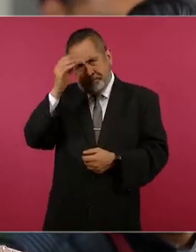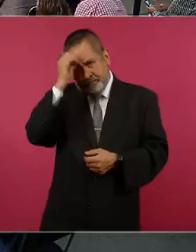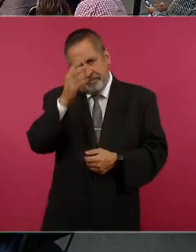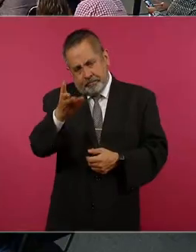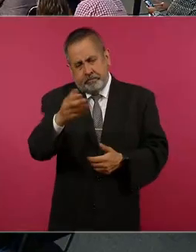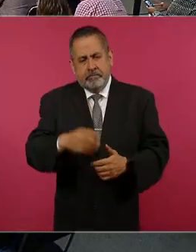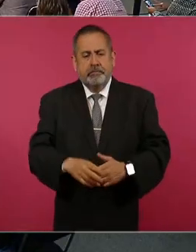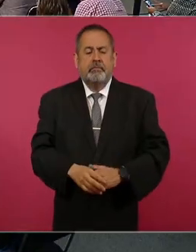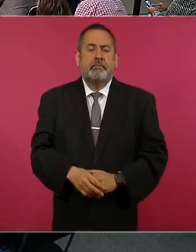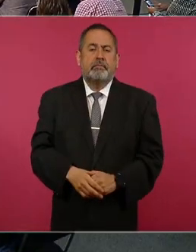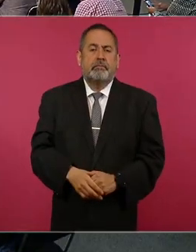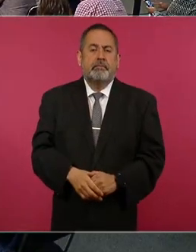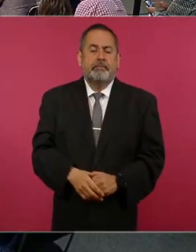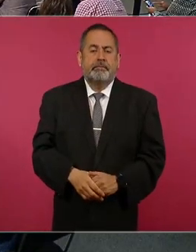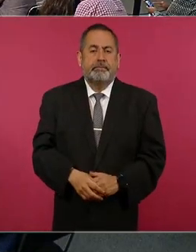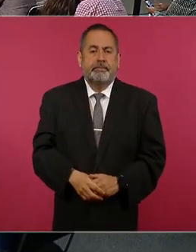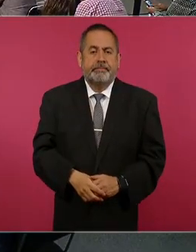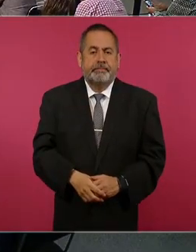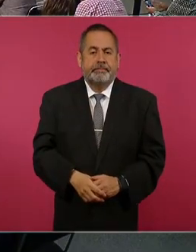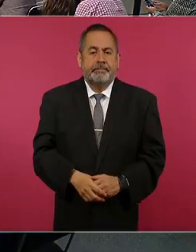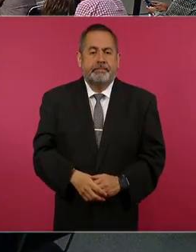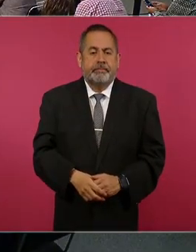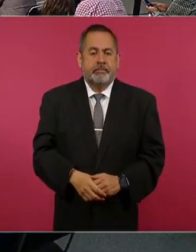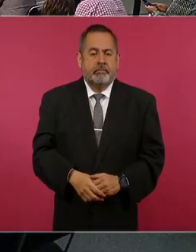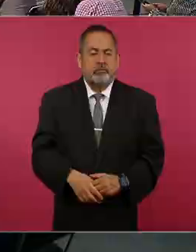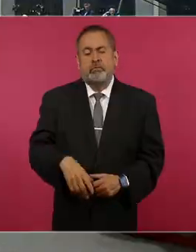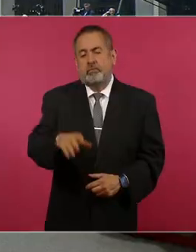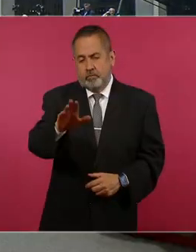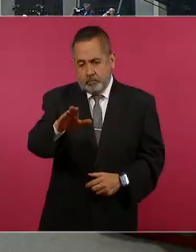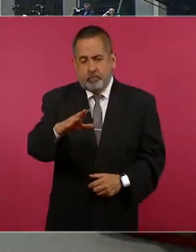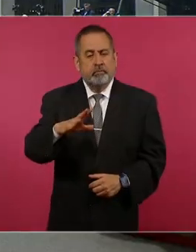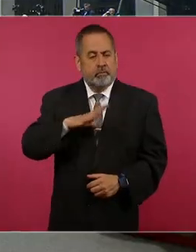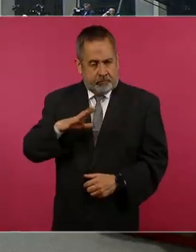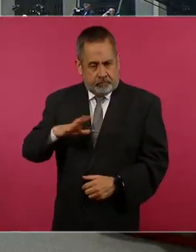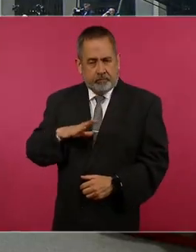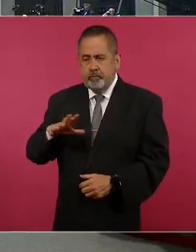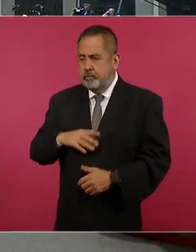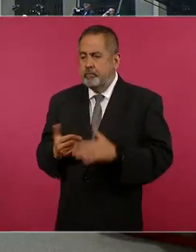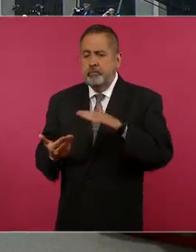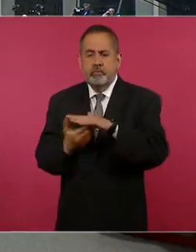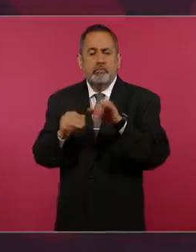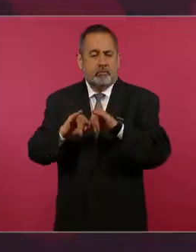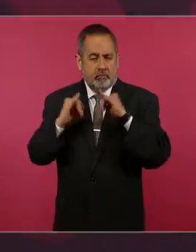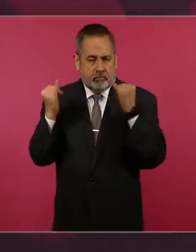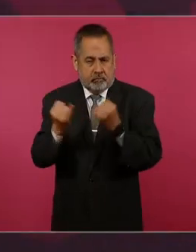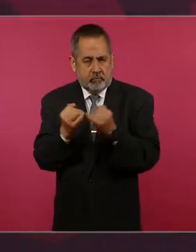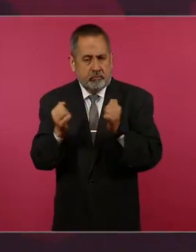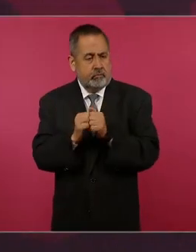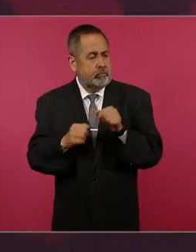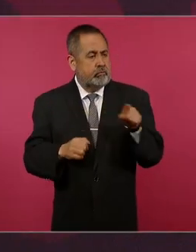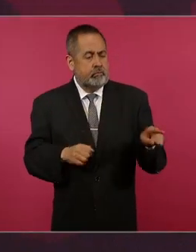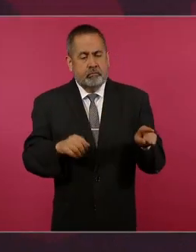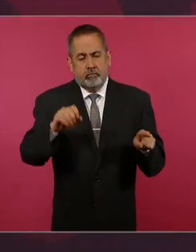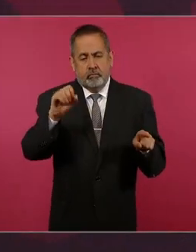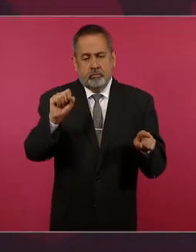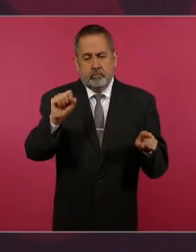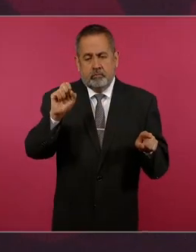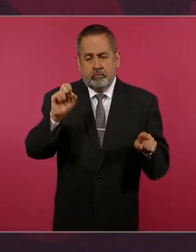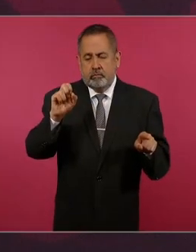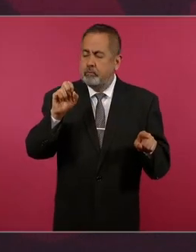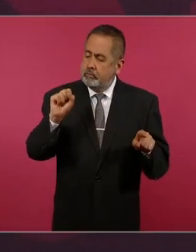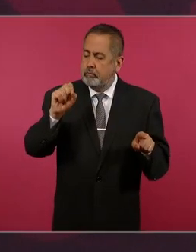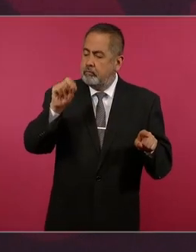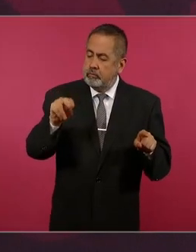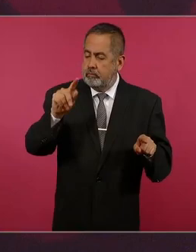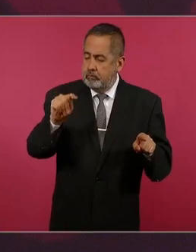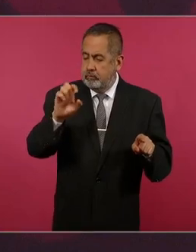Bueno, tenemos una mesa con la CENTE de diálogo